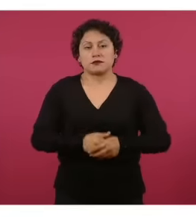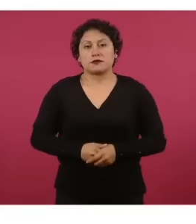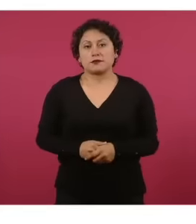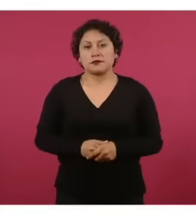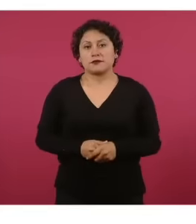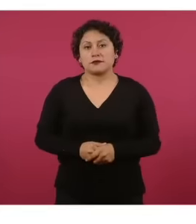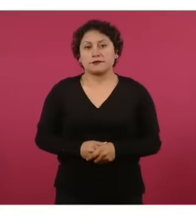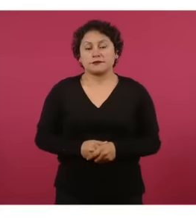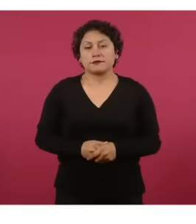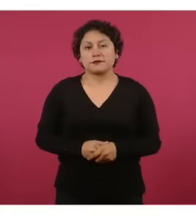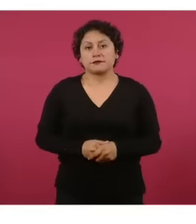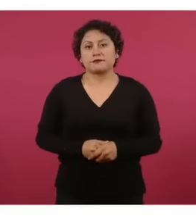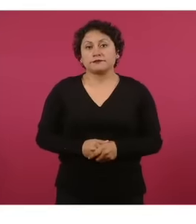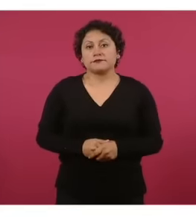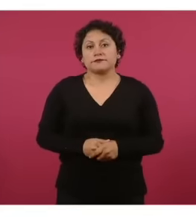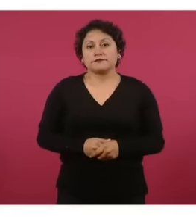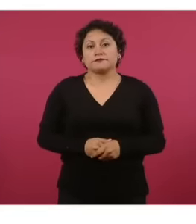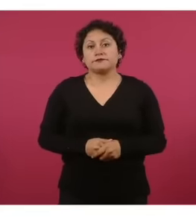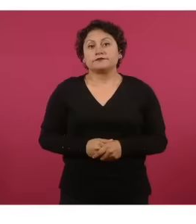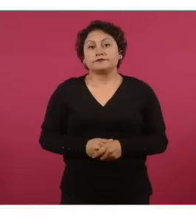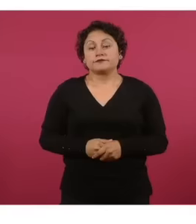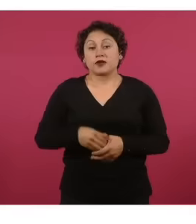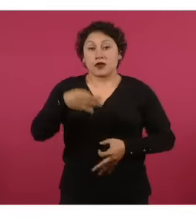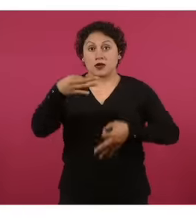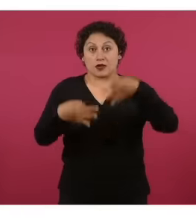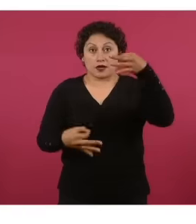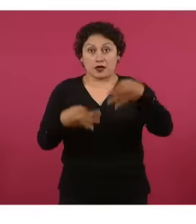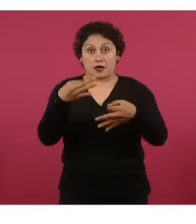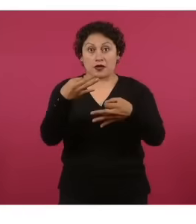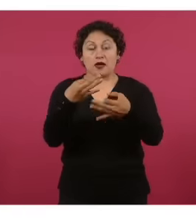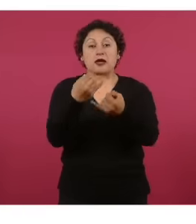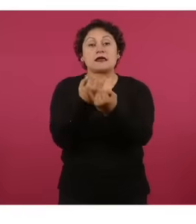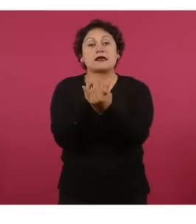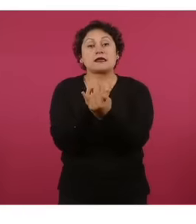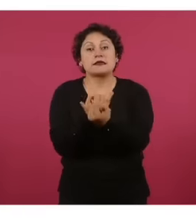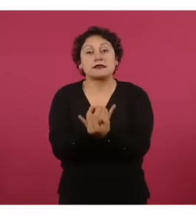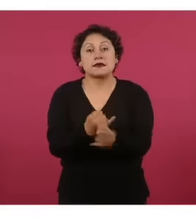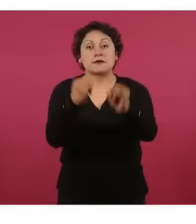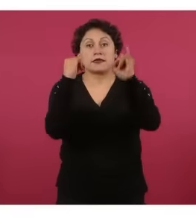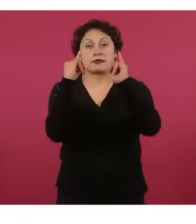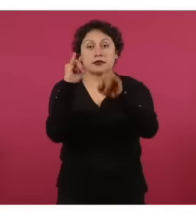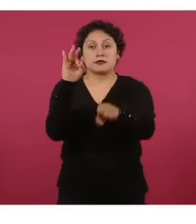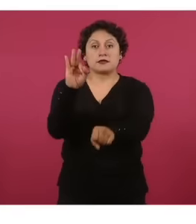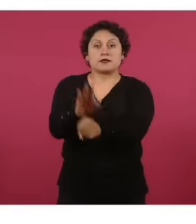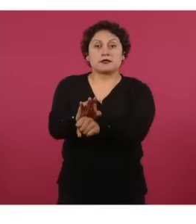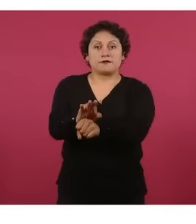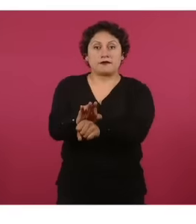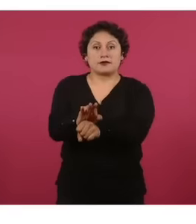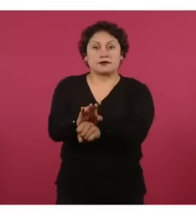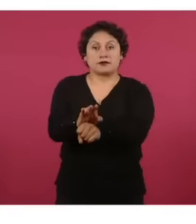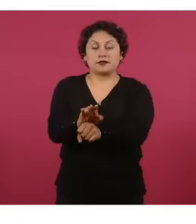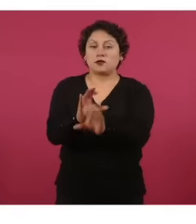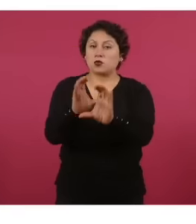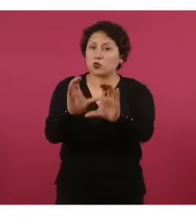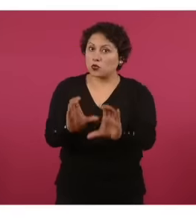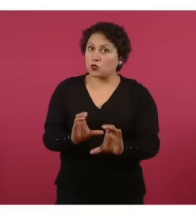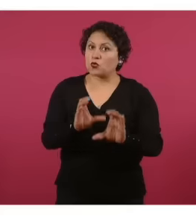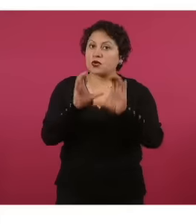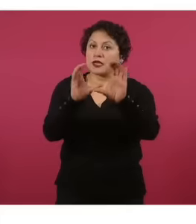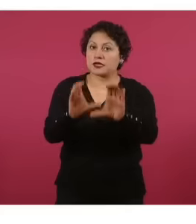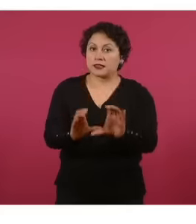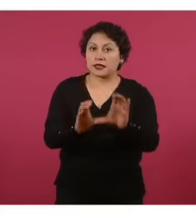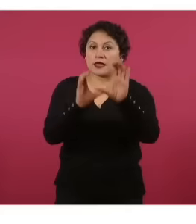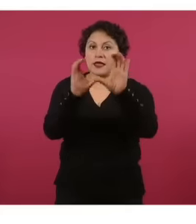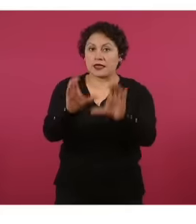La defensa de la independencia judicial no debe verse empañada por